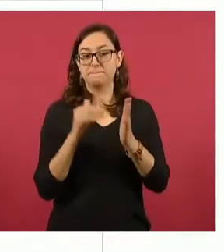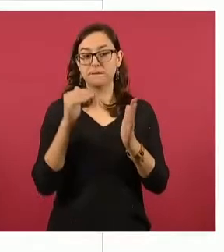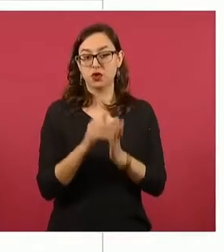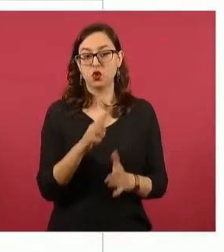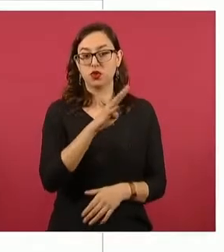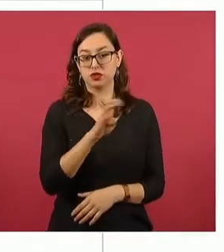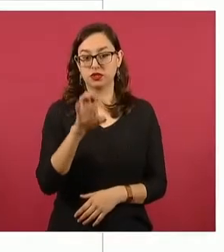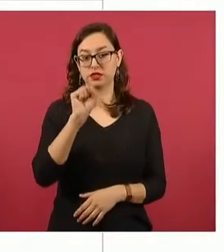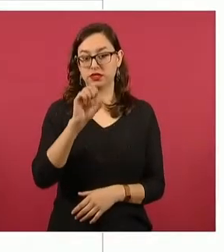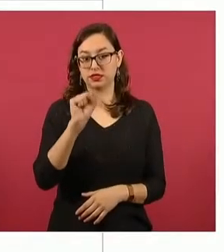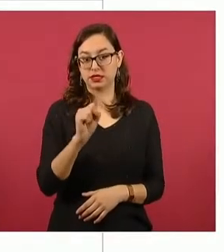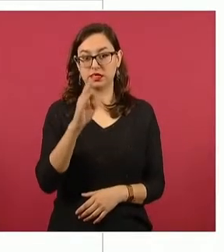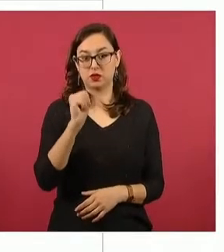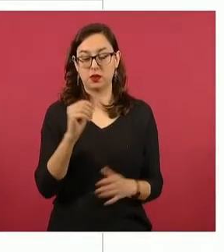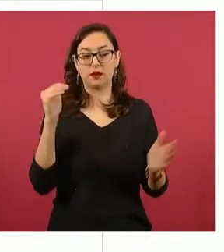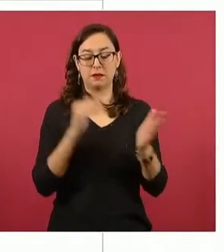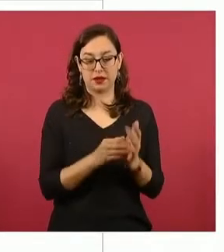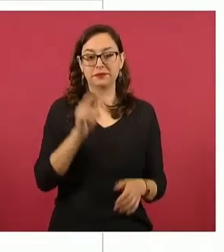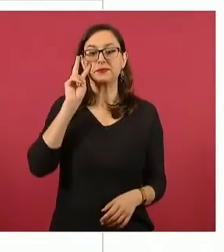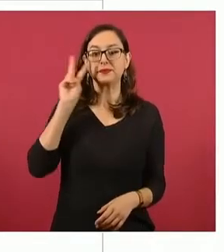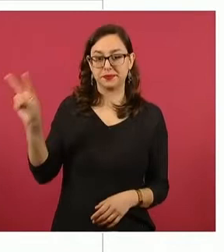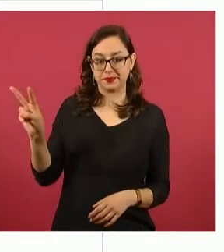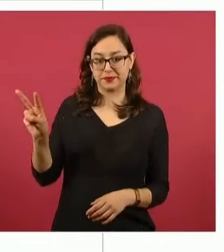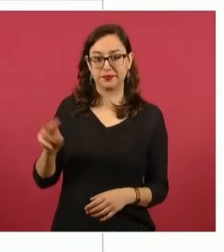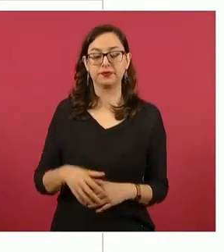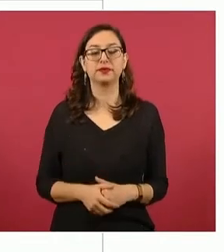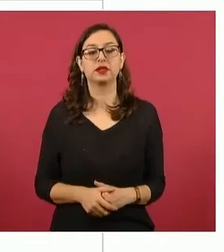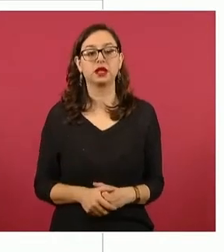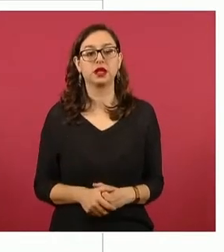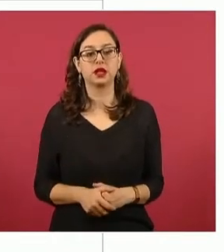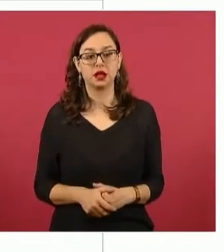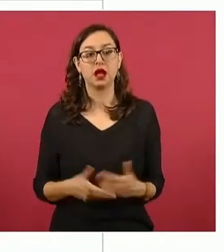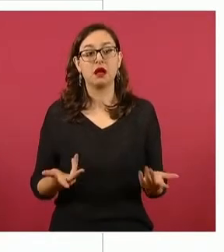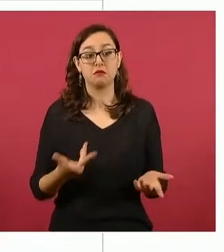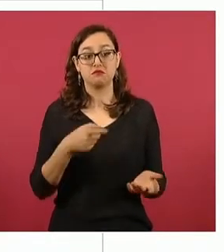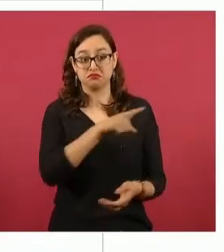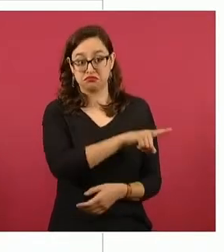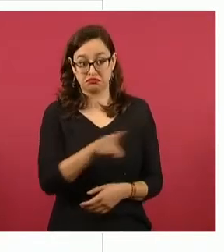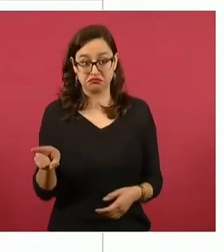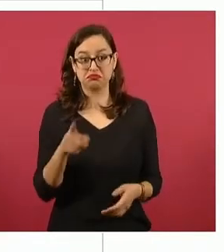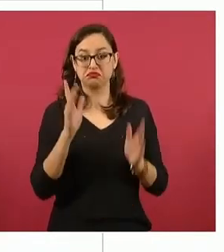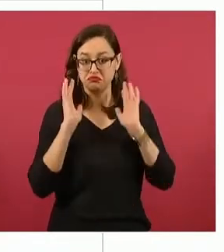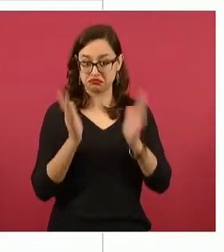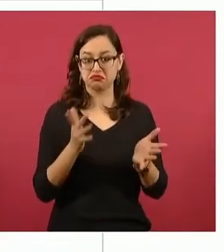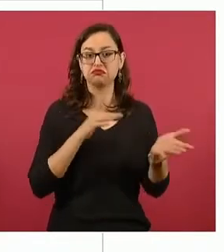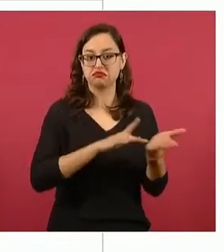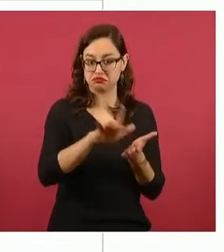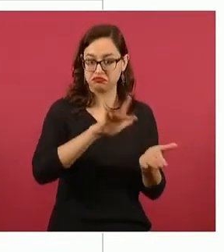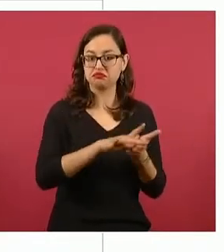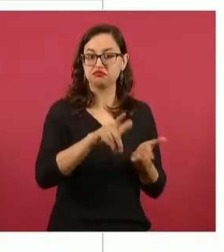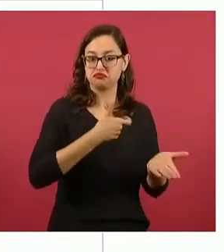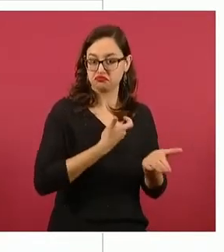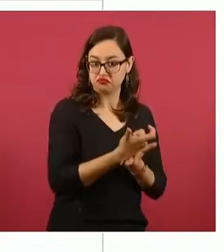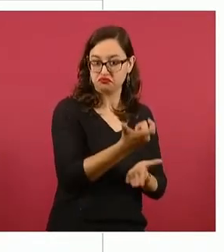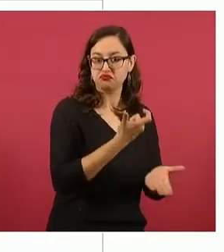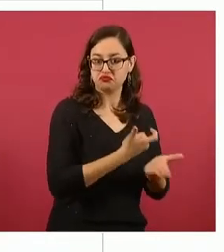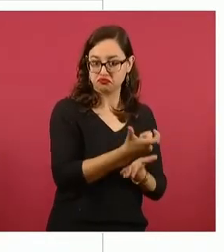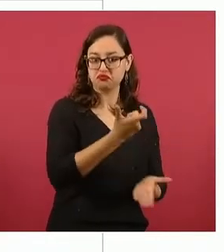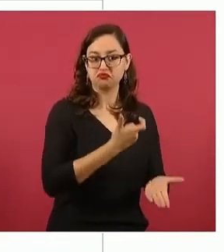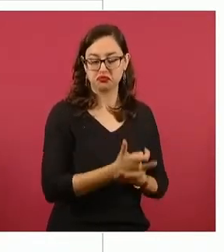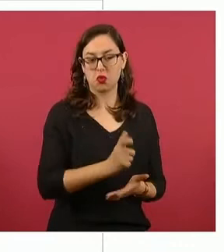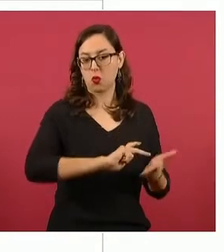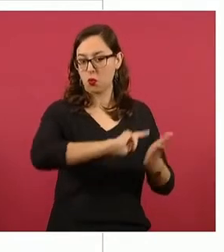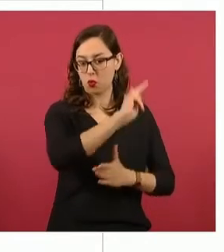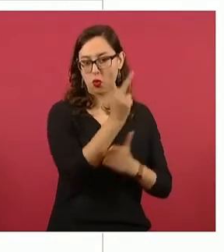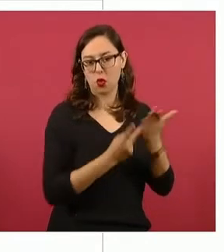1.469.000 en Oaxaca. Estos reciben apoyos directos en los distintos programas que ahorita vamos a ver